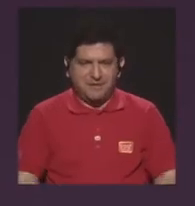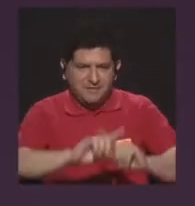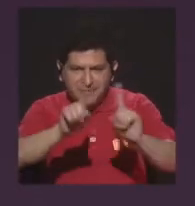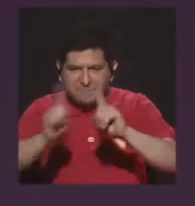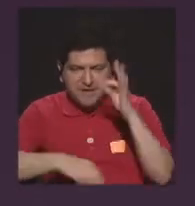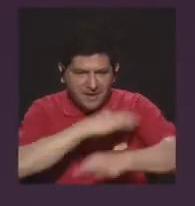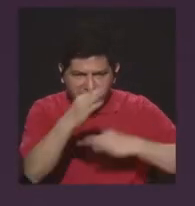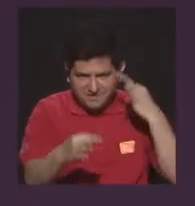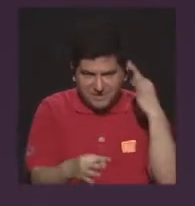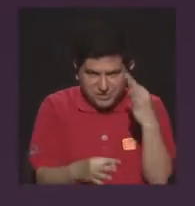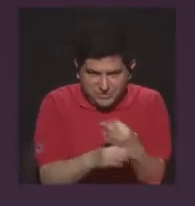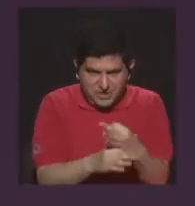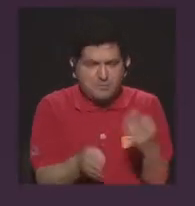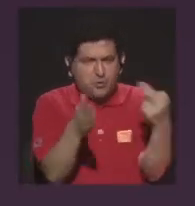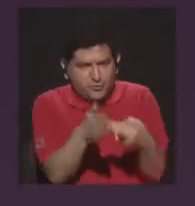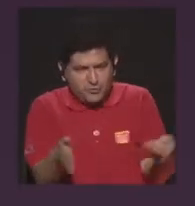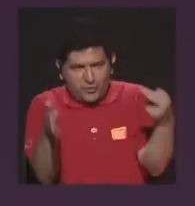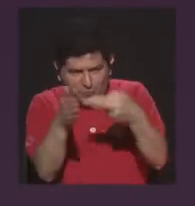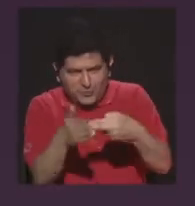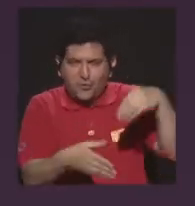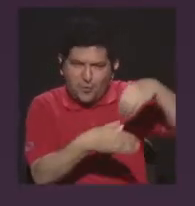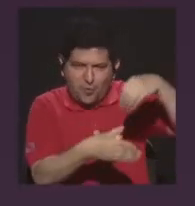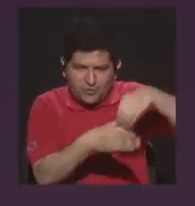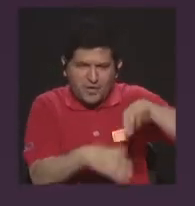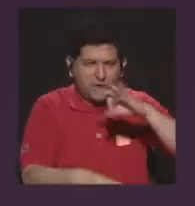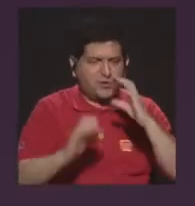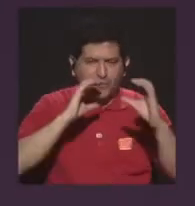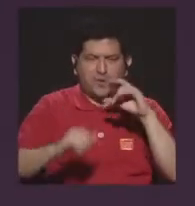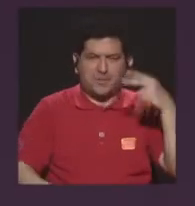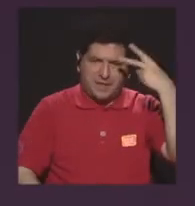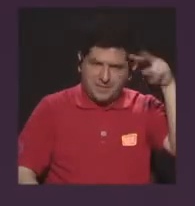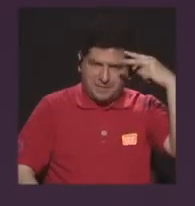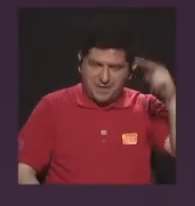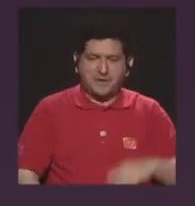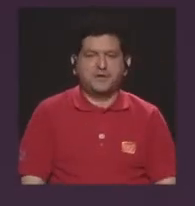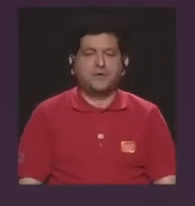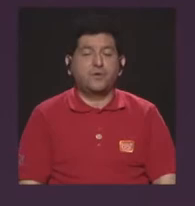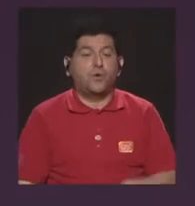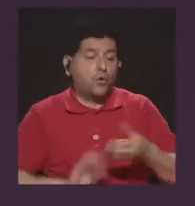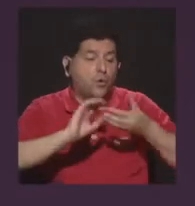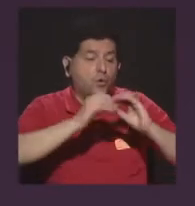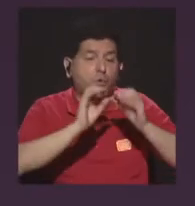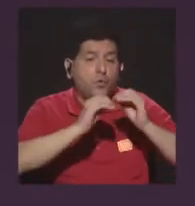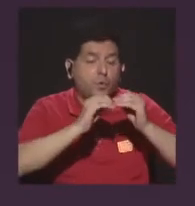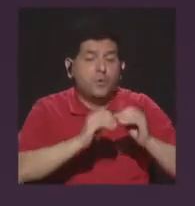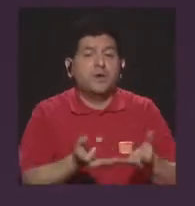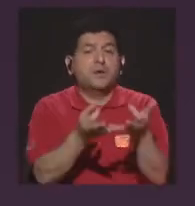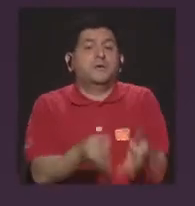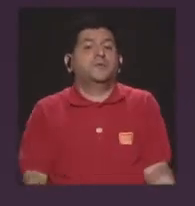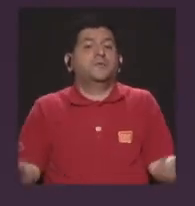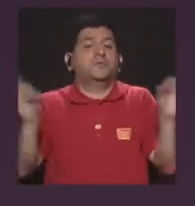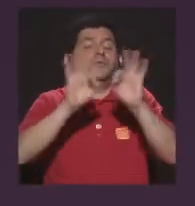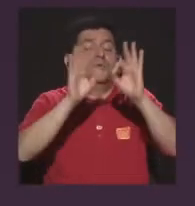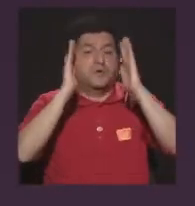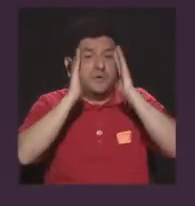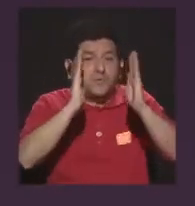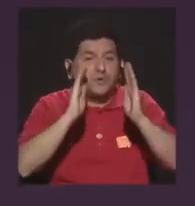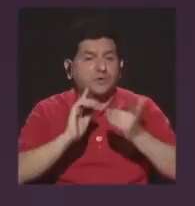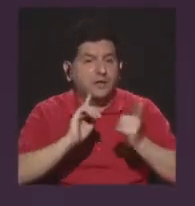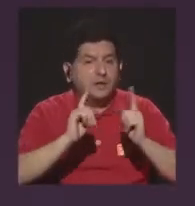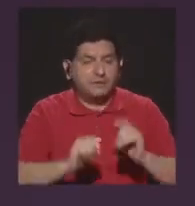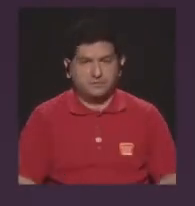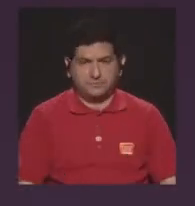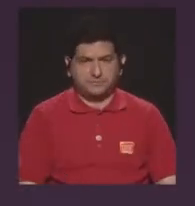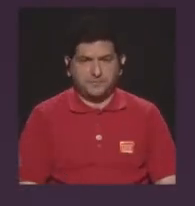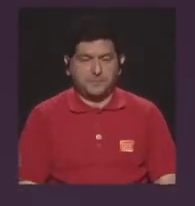de estos 10.000 tipos y modalidades reproducidos en los contenidos de los medios en México, un dato que es sobre el cual es importante llamar la atención es, por ejemplo,